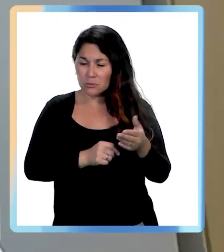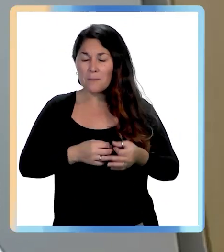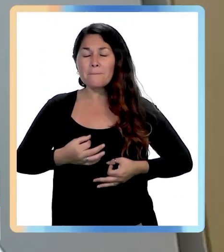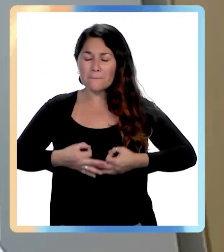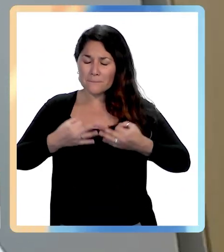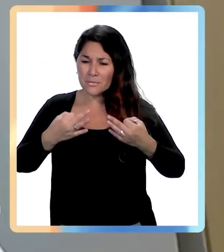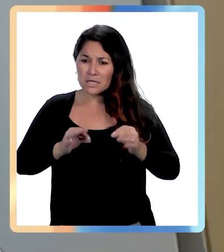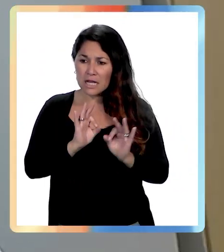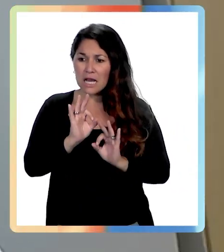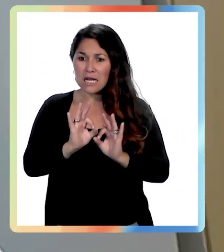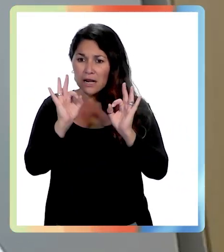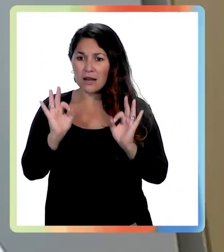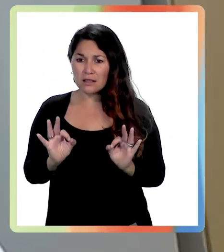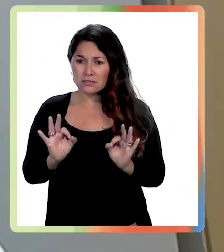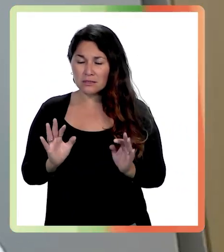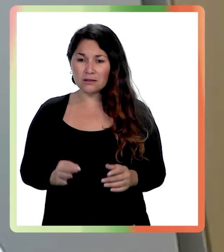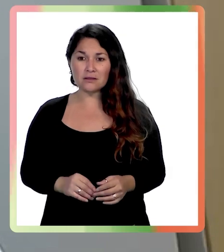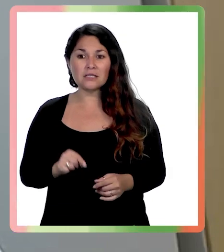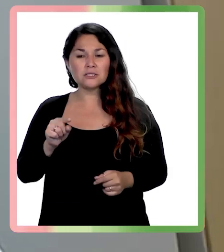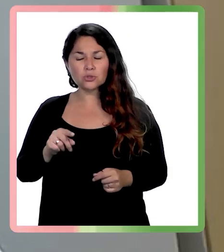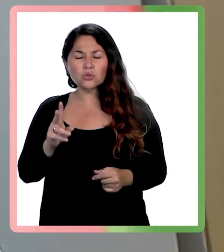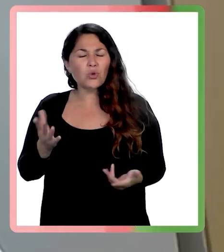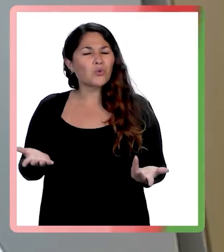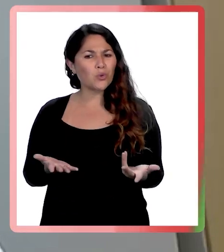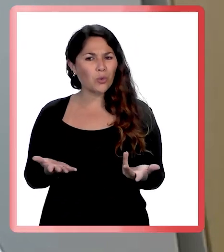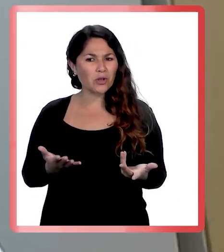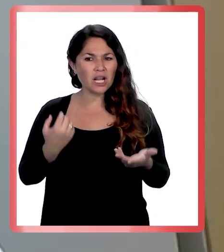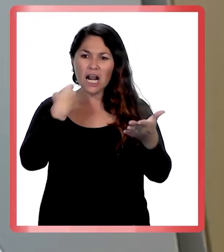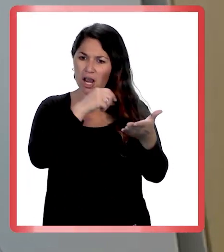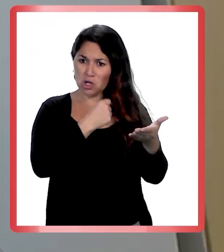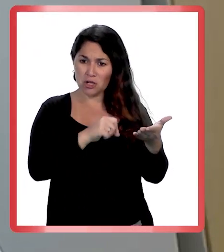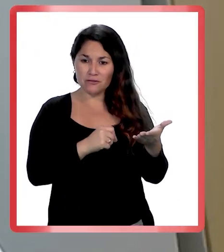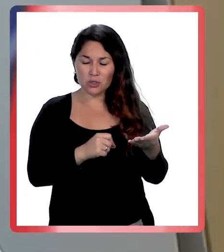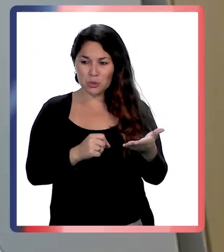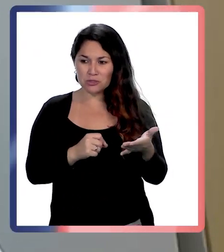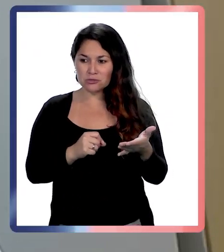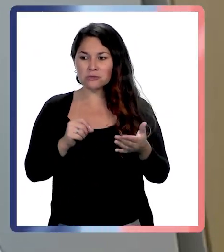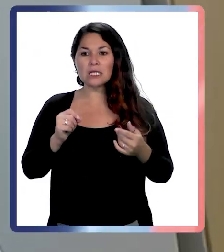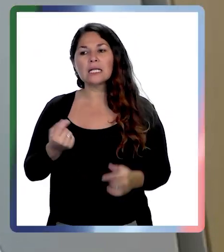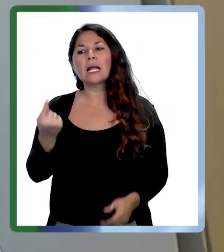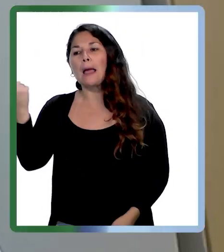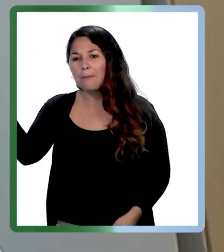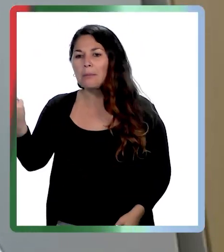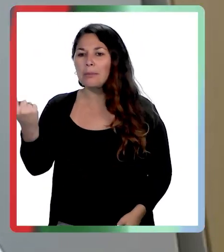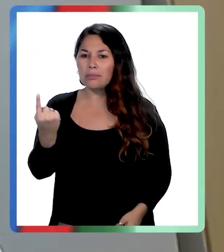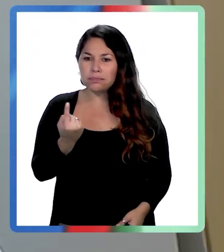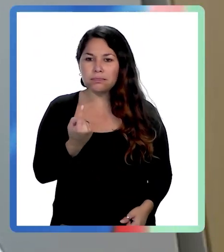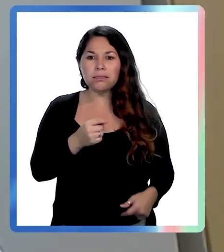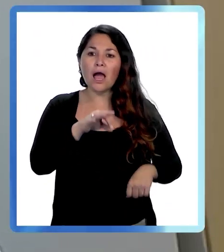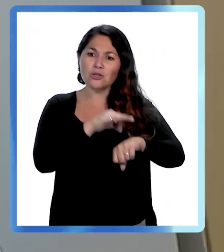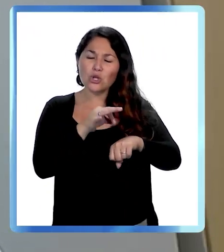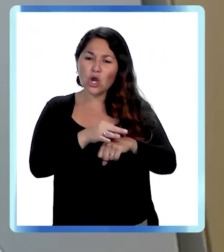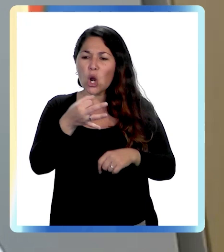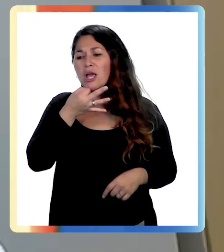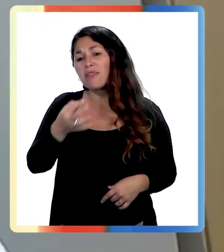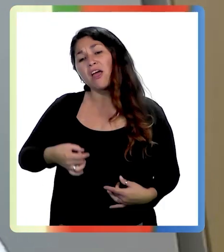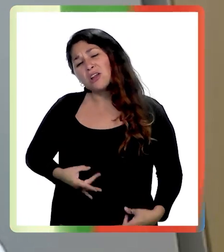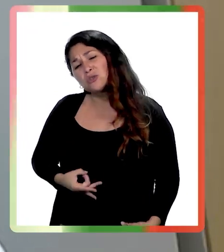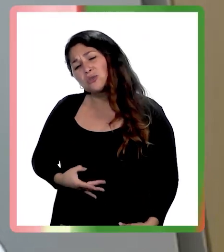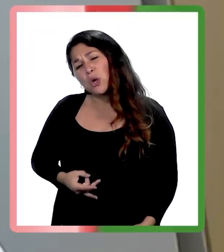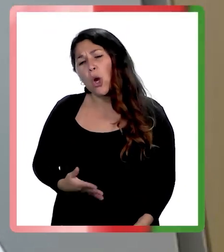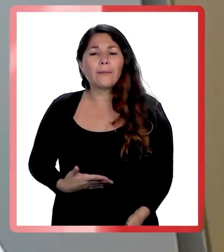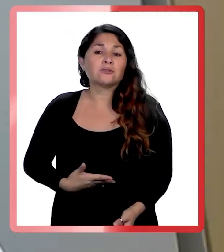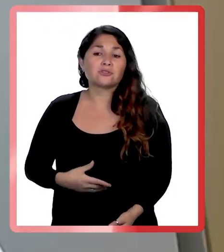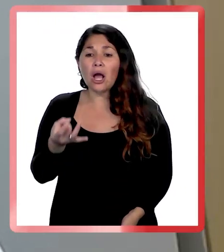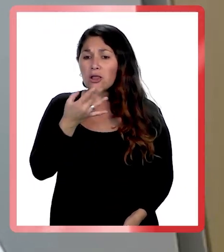especialista. Y cuando uno dice evaluado, no implica que un paciente vaya a la consulta médica y un médico le diga, "Ah, le duele el